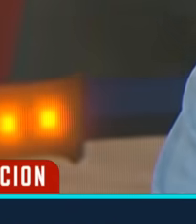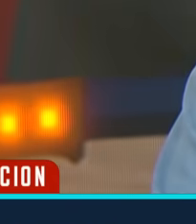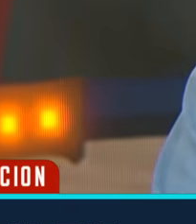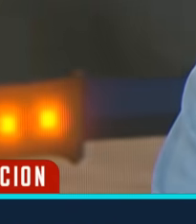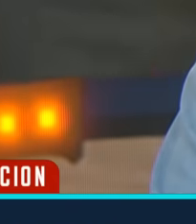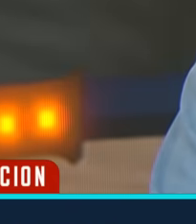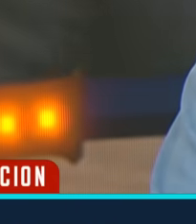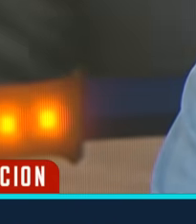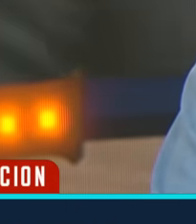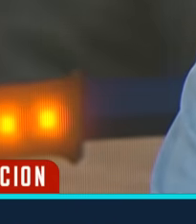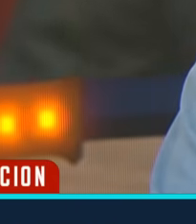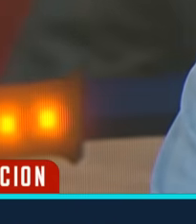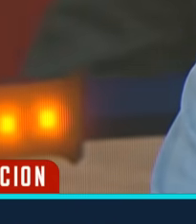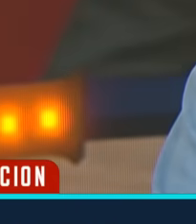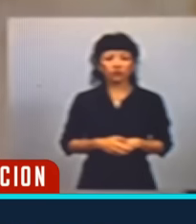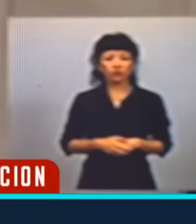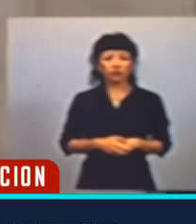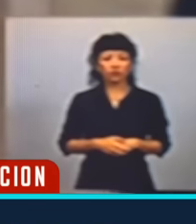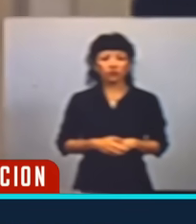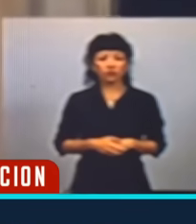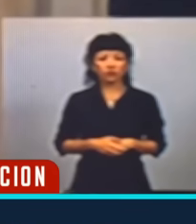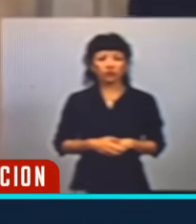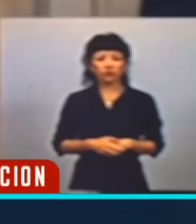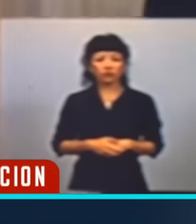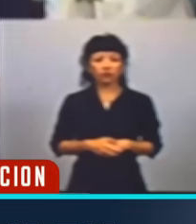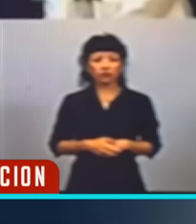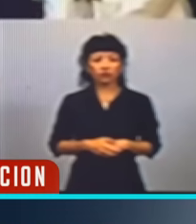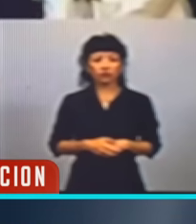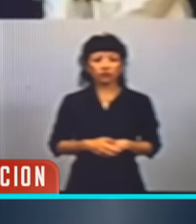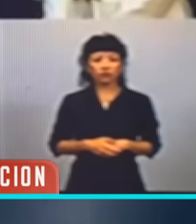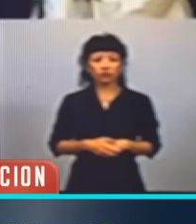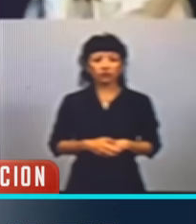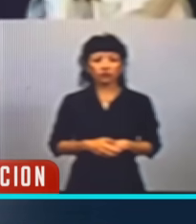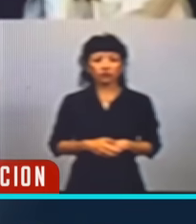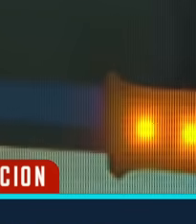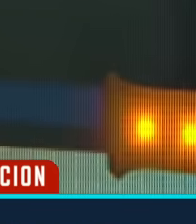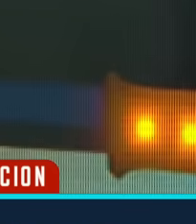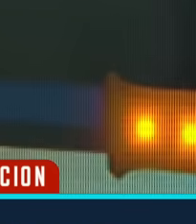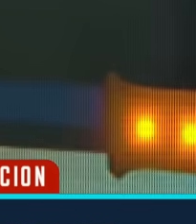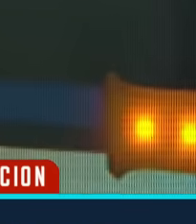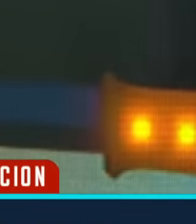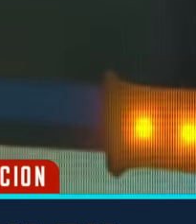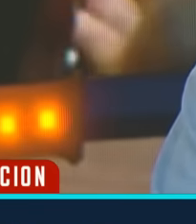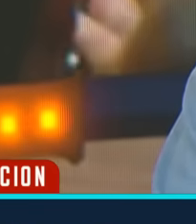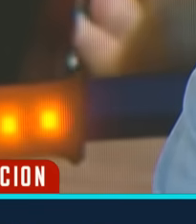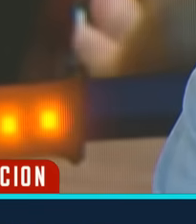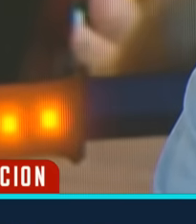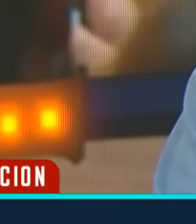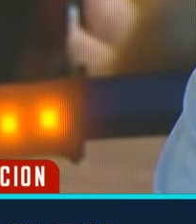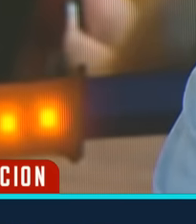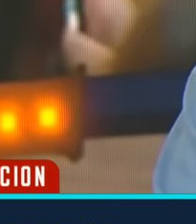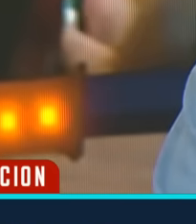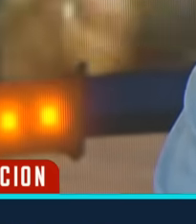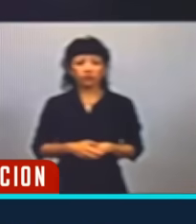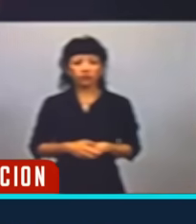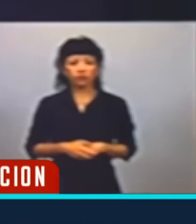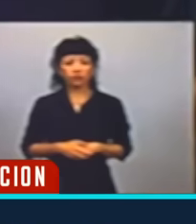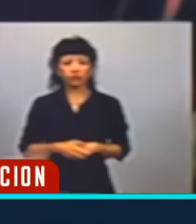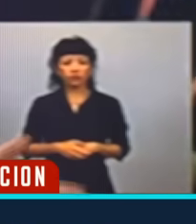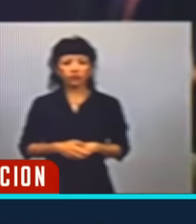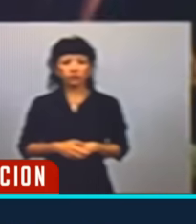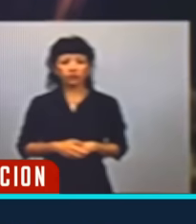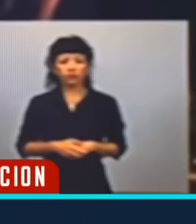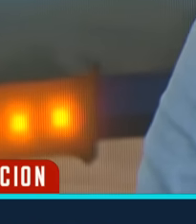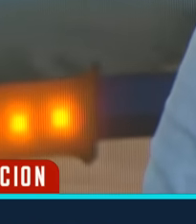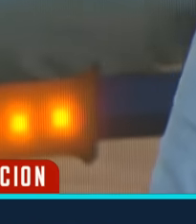ya lo que es portar un apellido. Un apetinato dice, ¿te parece valorable la verdad? ¿Te parece? Sí, sí, parece que es lo